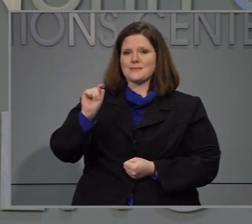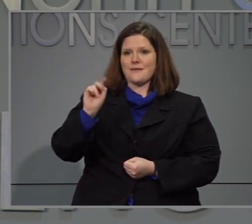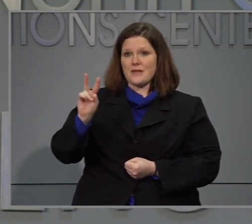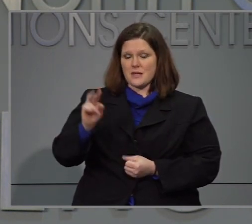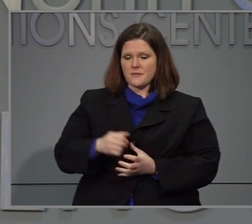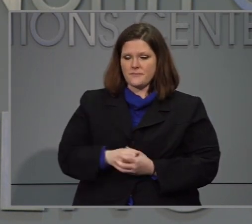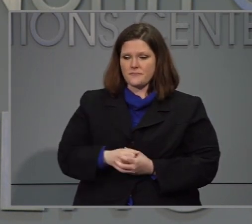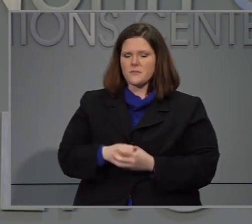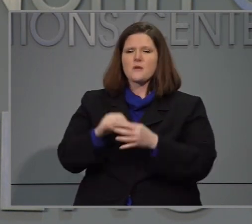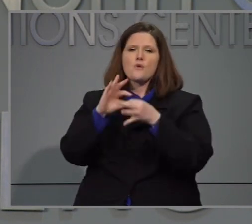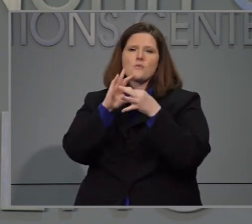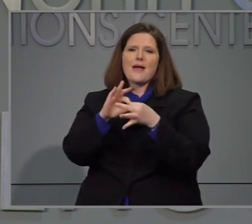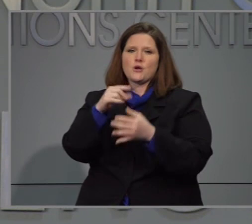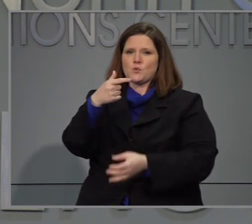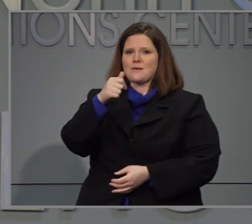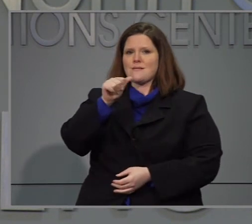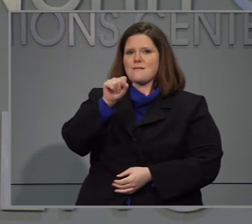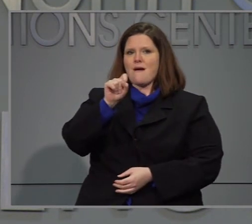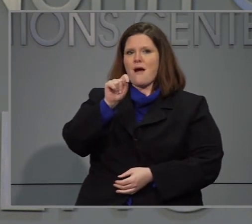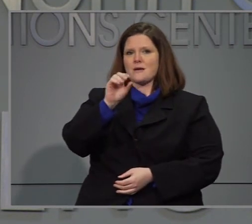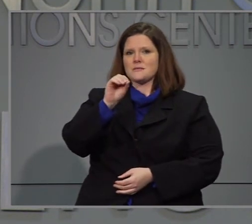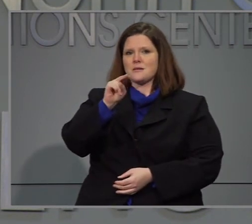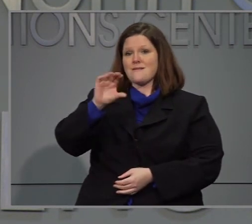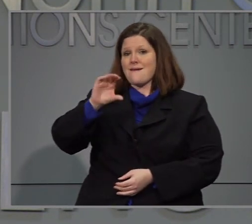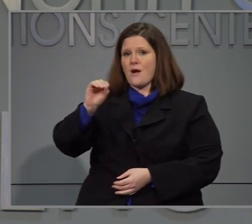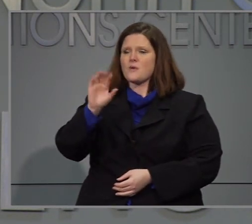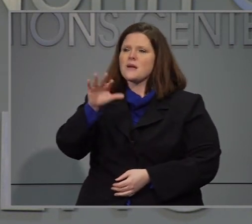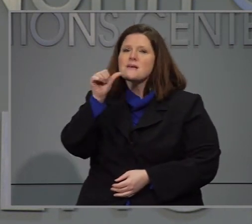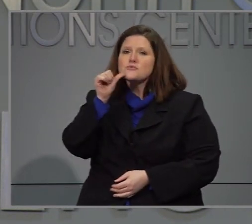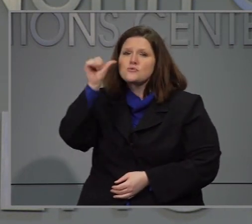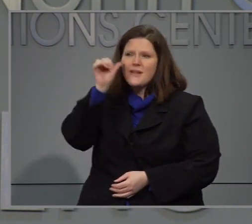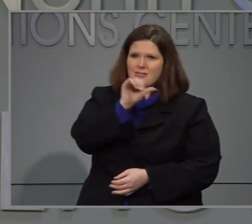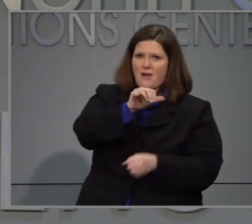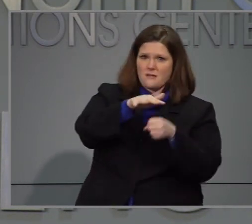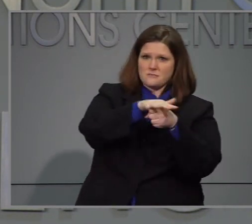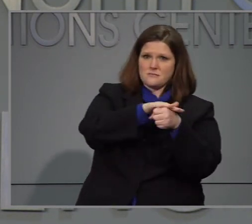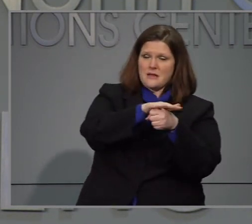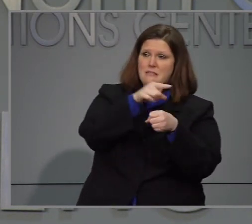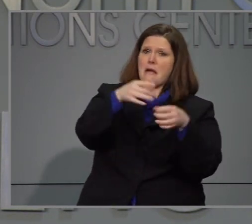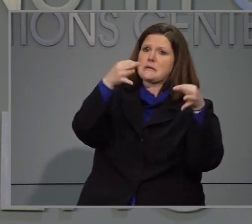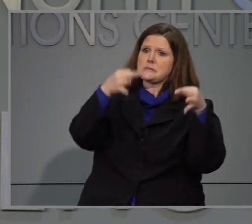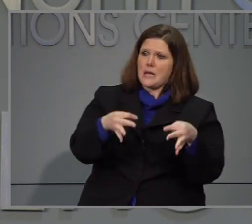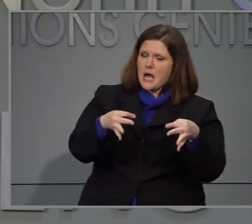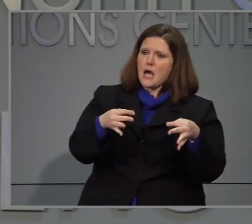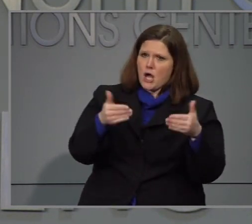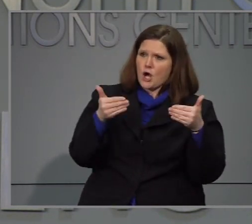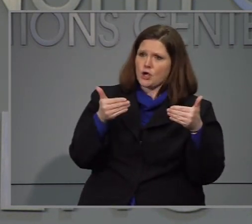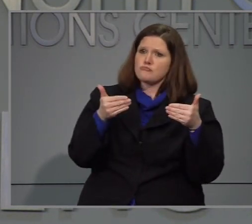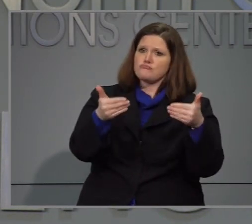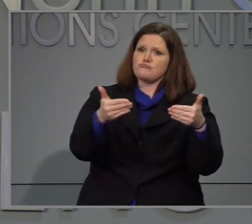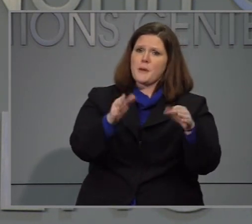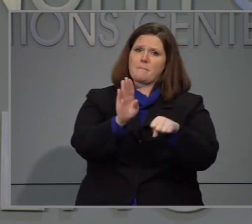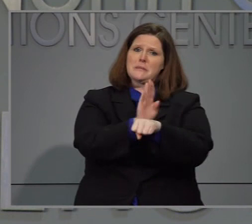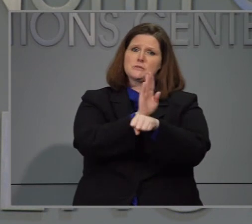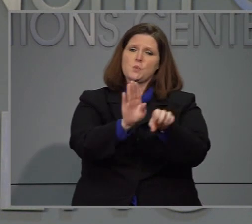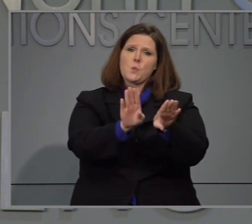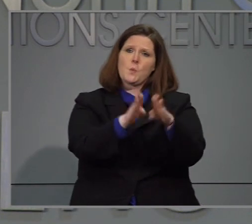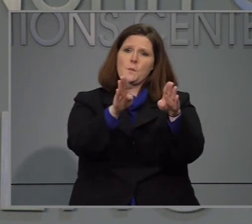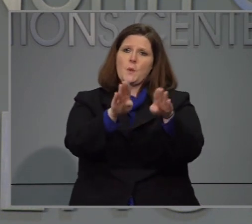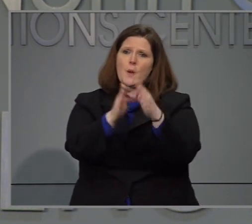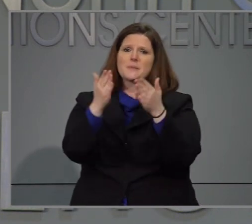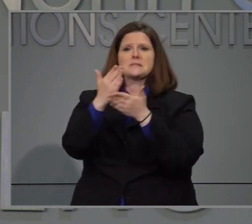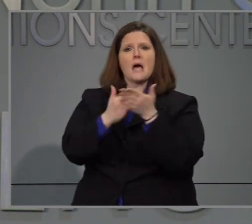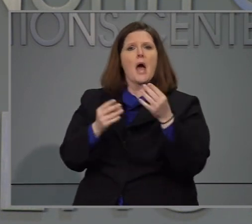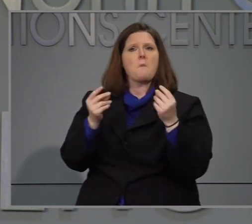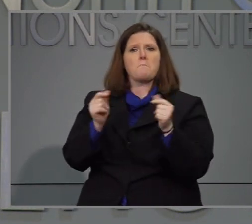Tengo una pregunta acerca de la decisión del condado de Gaston ayer. Anunciaron que permiten que sus negocios